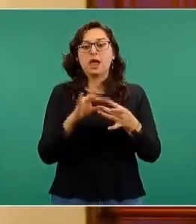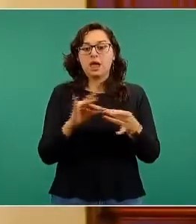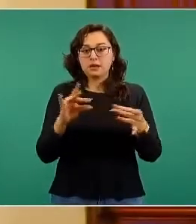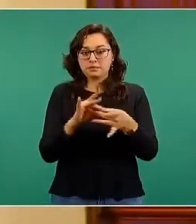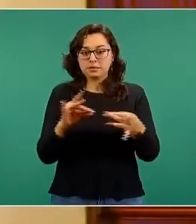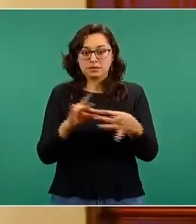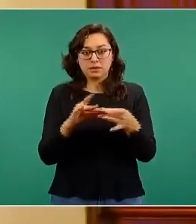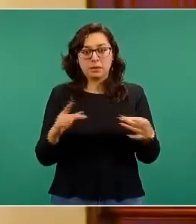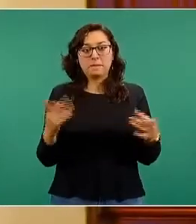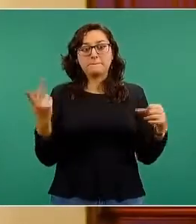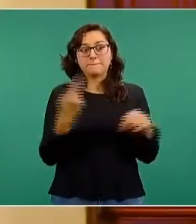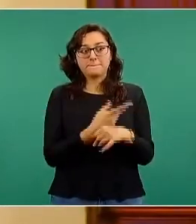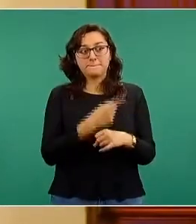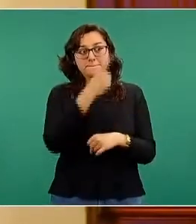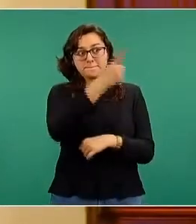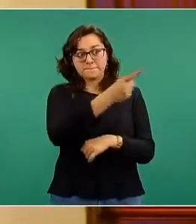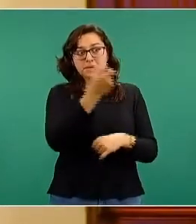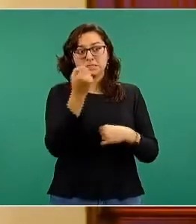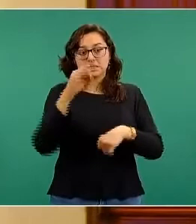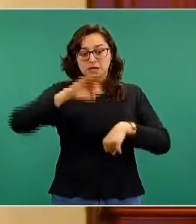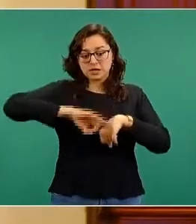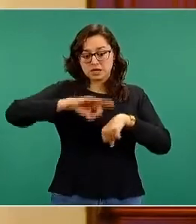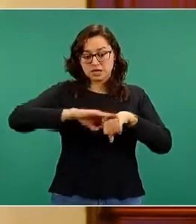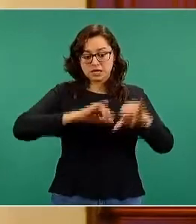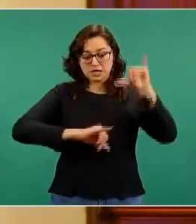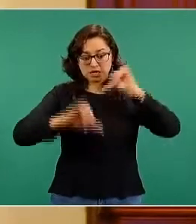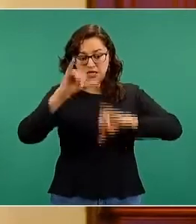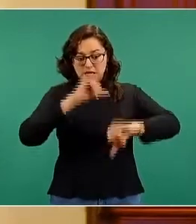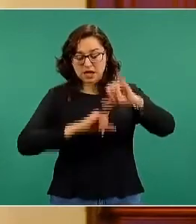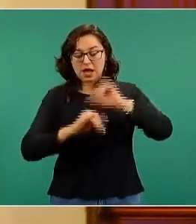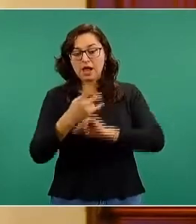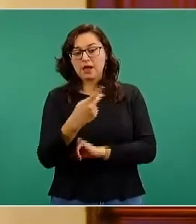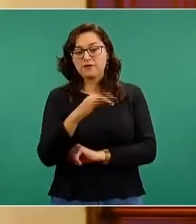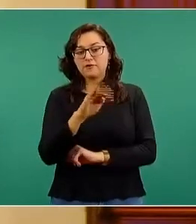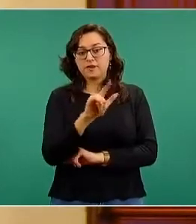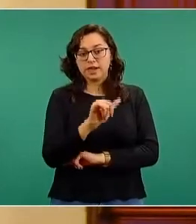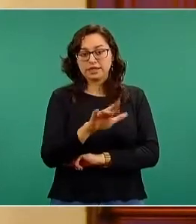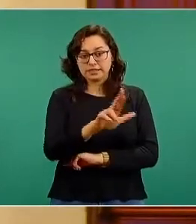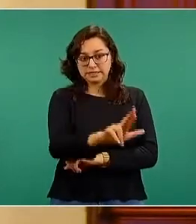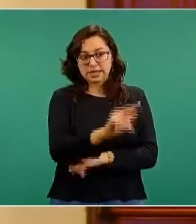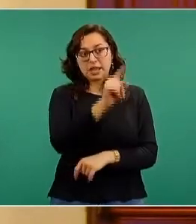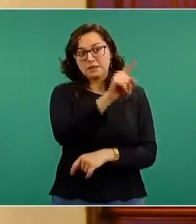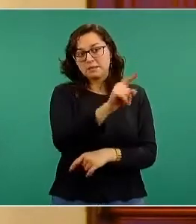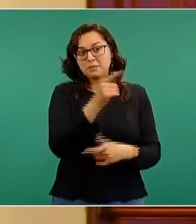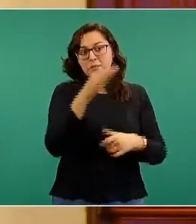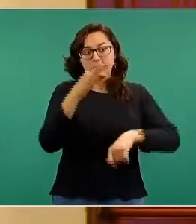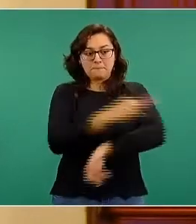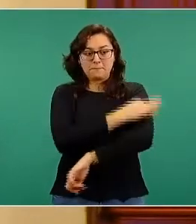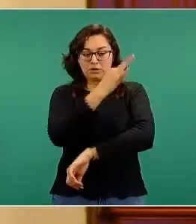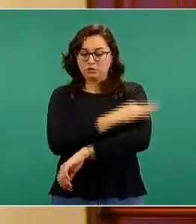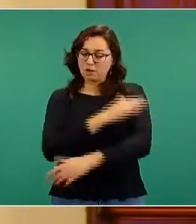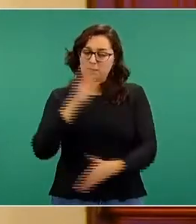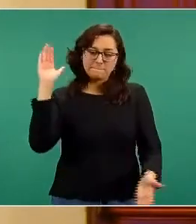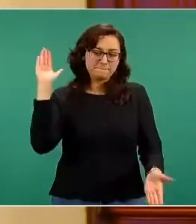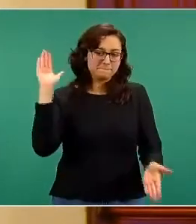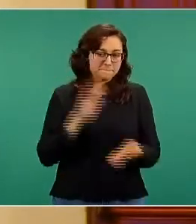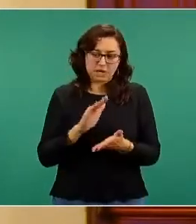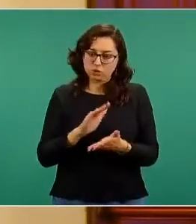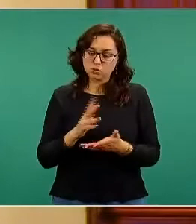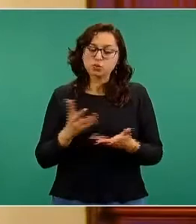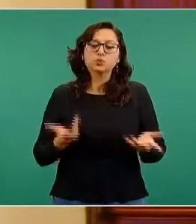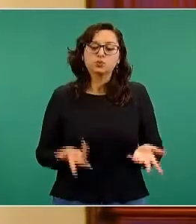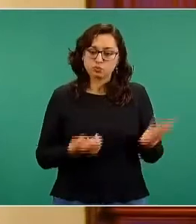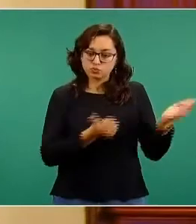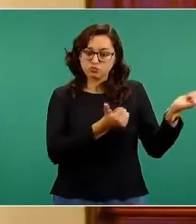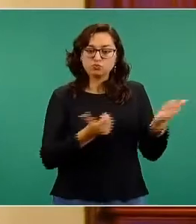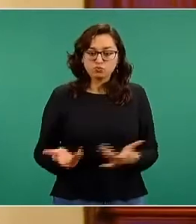la empresa Pfizer a la distribución de vacunas en el mundo. Se destacó la importancia de este ajuste en la